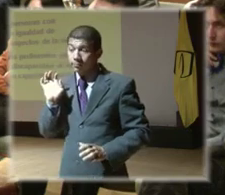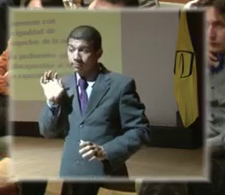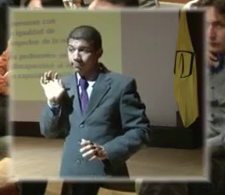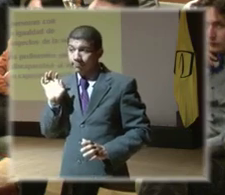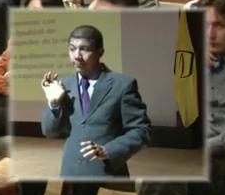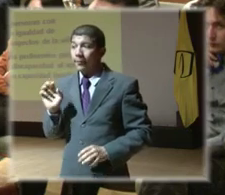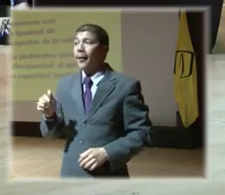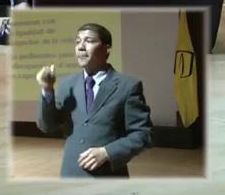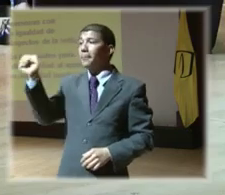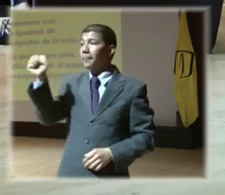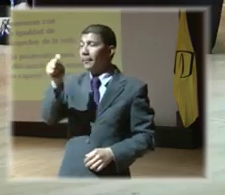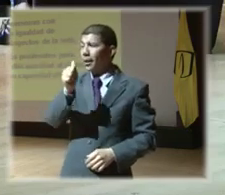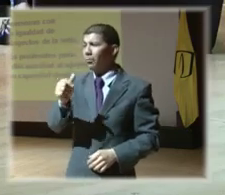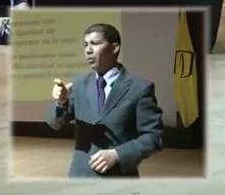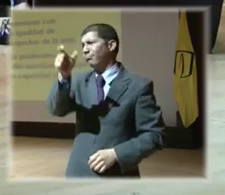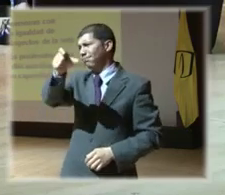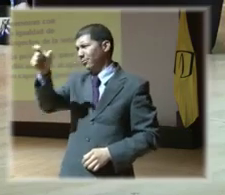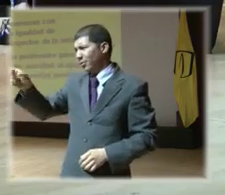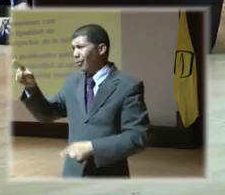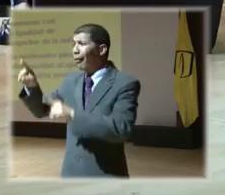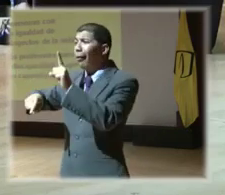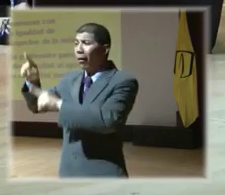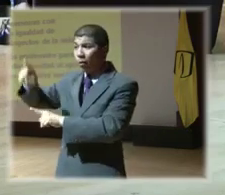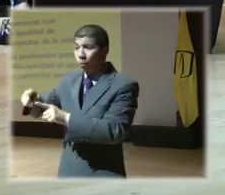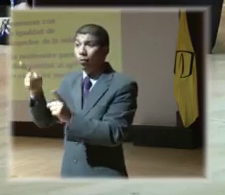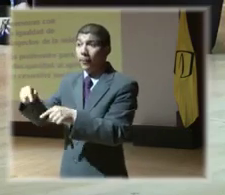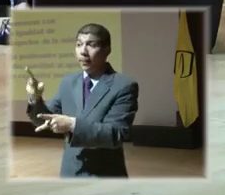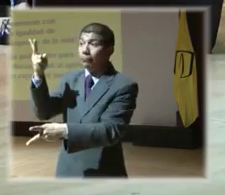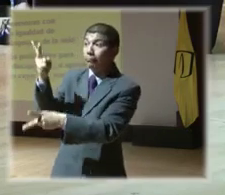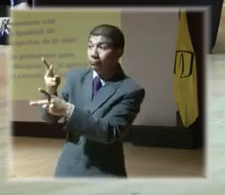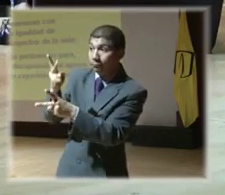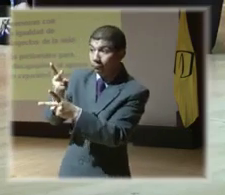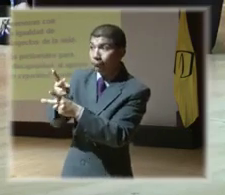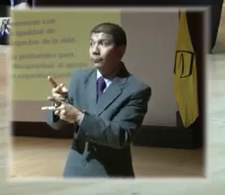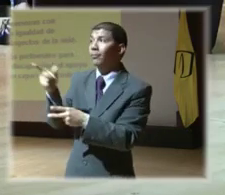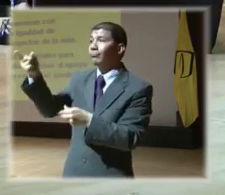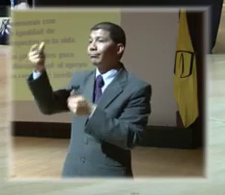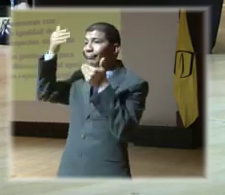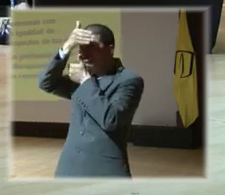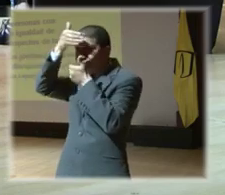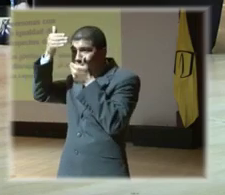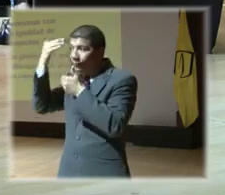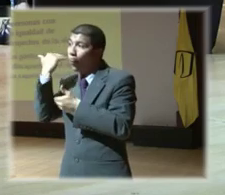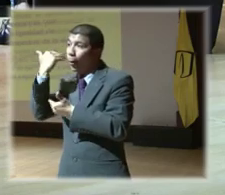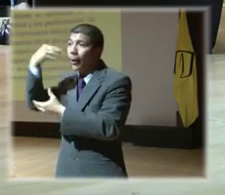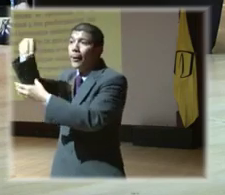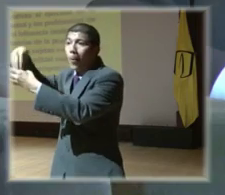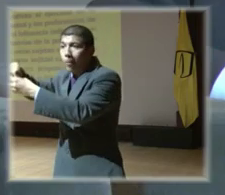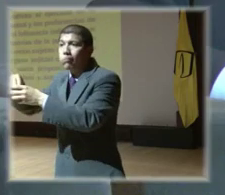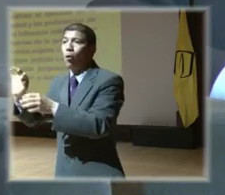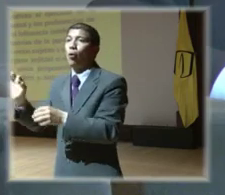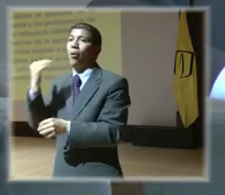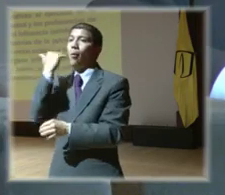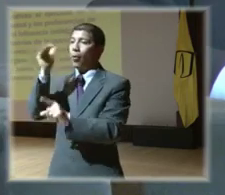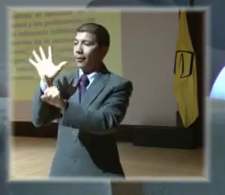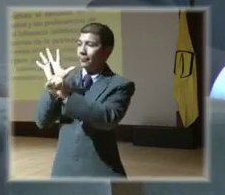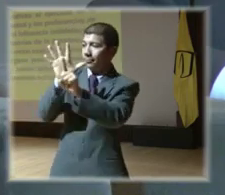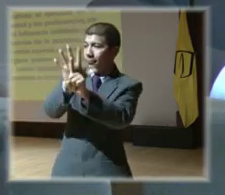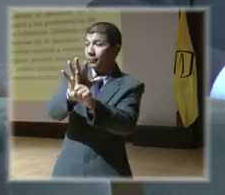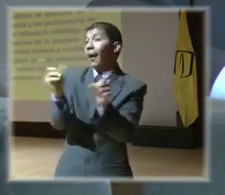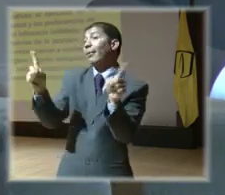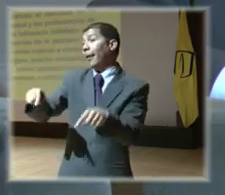otra población en alto grado de riesgo de violencia sexual, mujeres en el conflicto armado, personas desplazadas, que